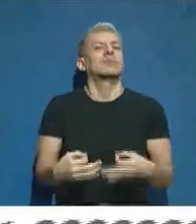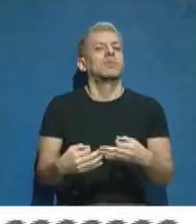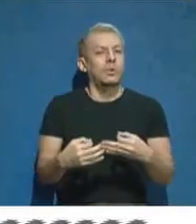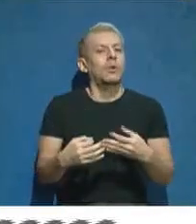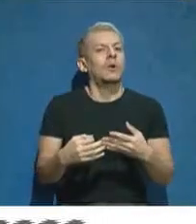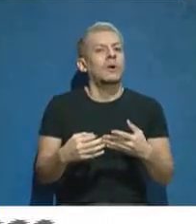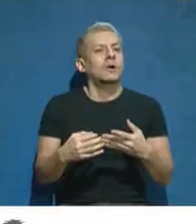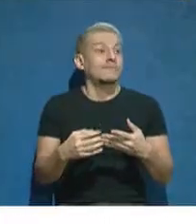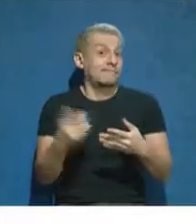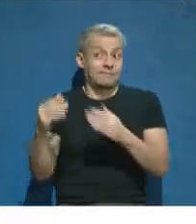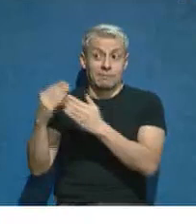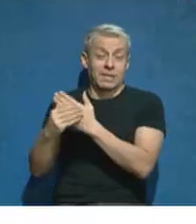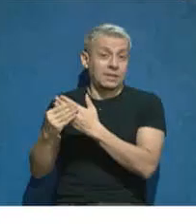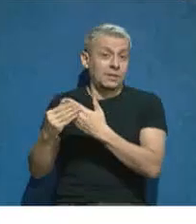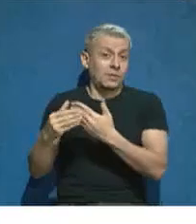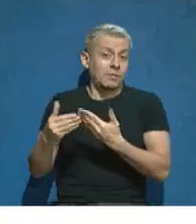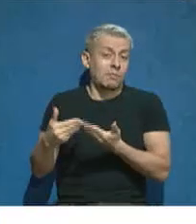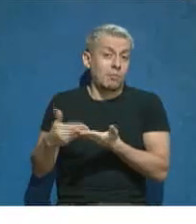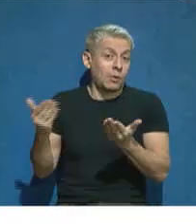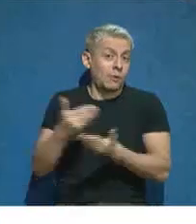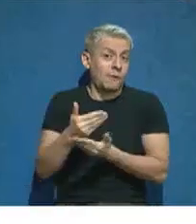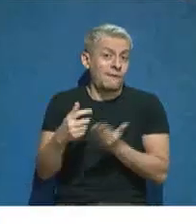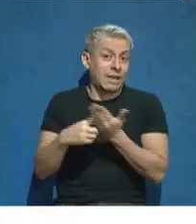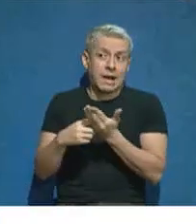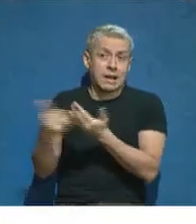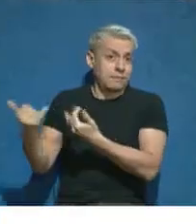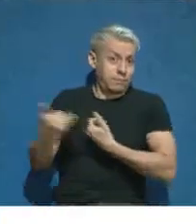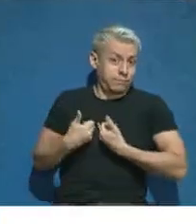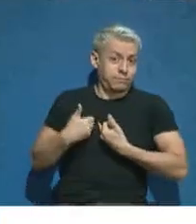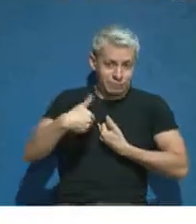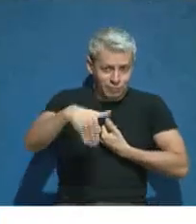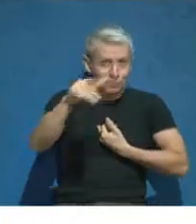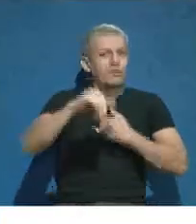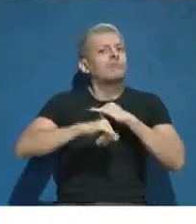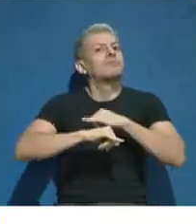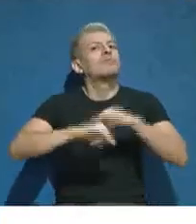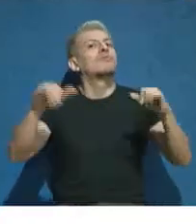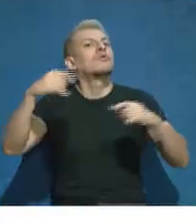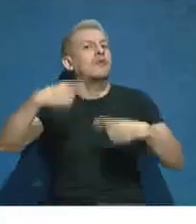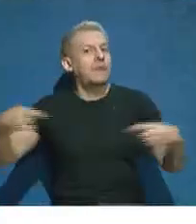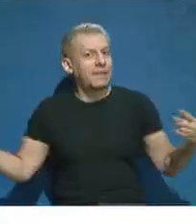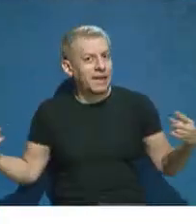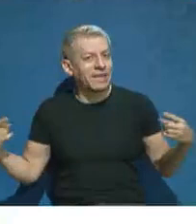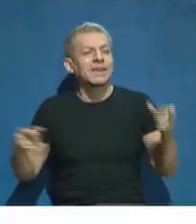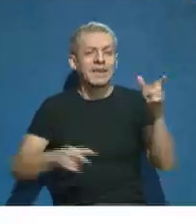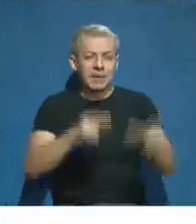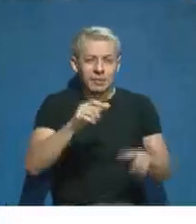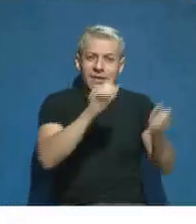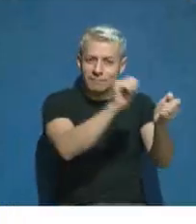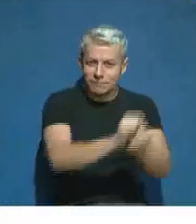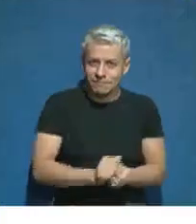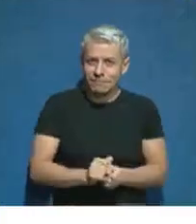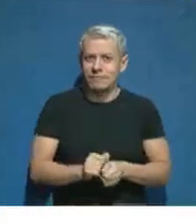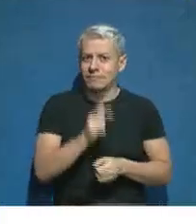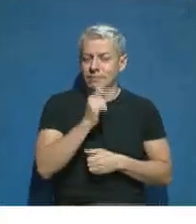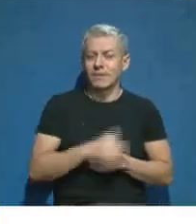nos adelantaron desde el Ministerio Público Fiscal, haya novedades durante el fin de semana respecto de dar con estos sujetos. Mario, y